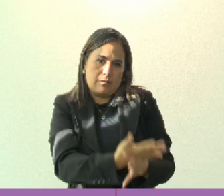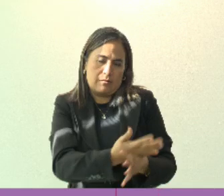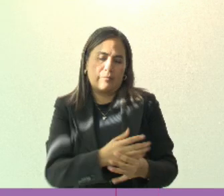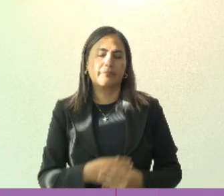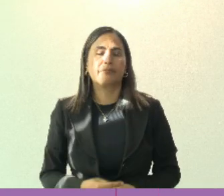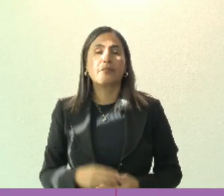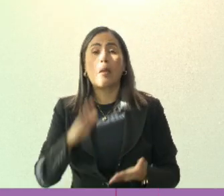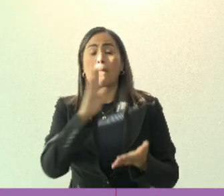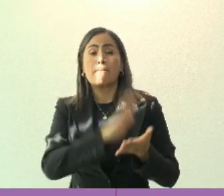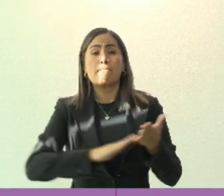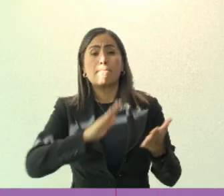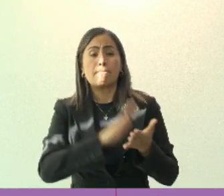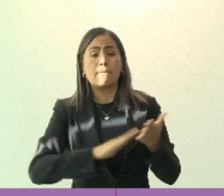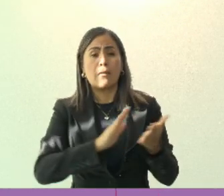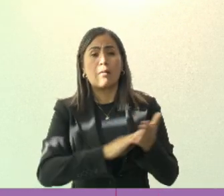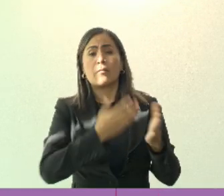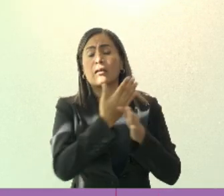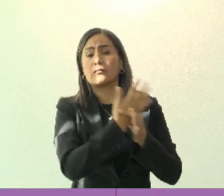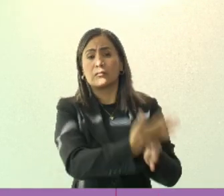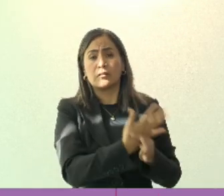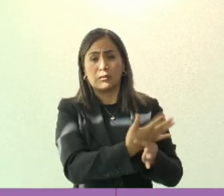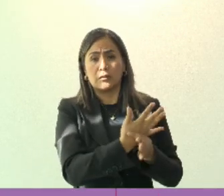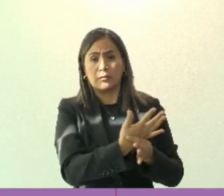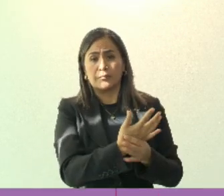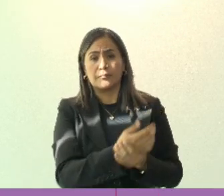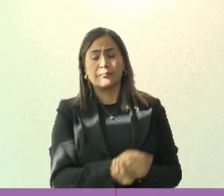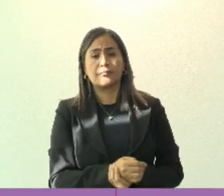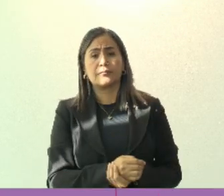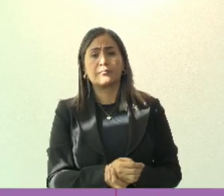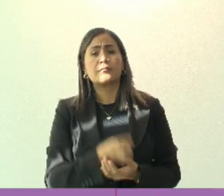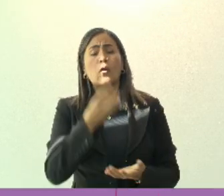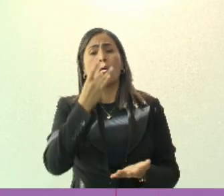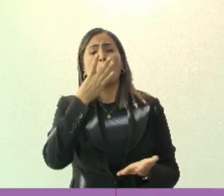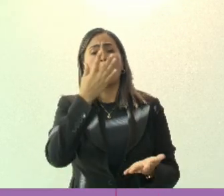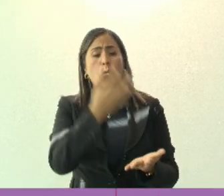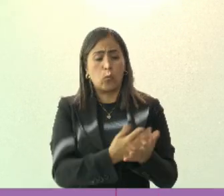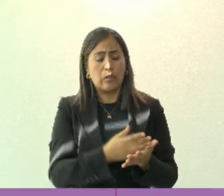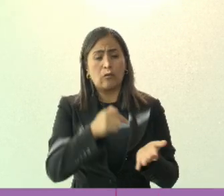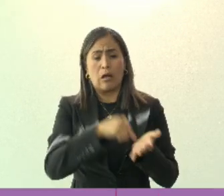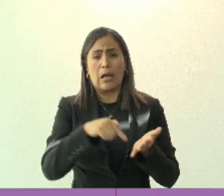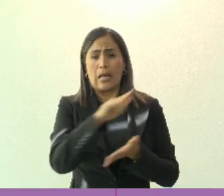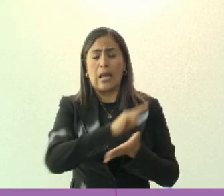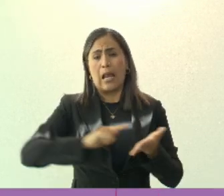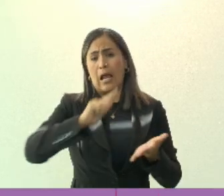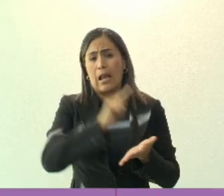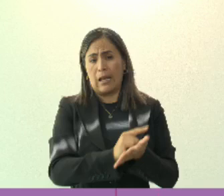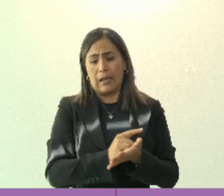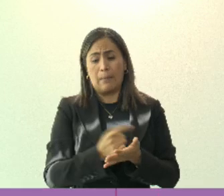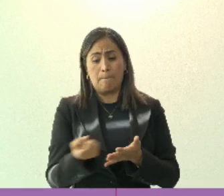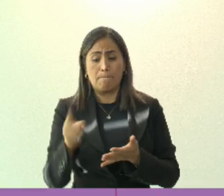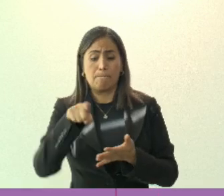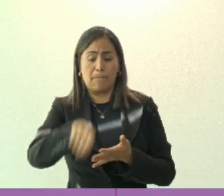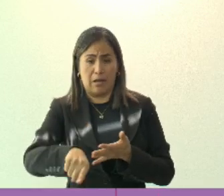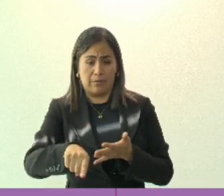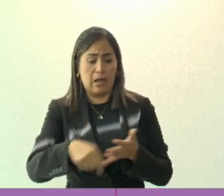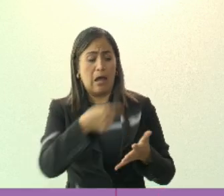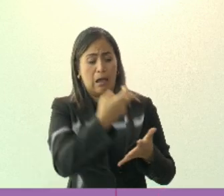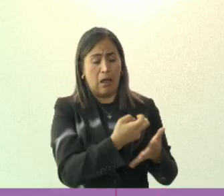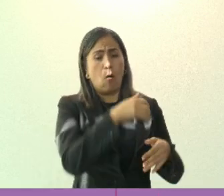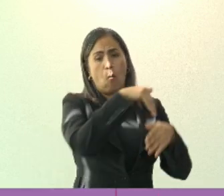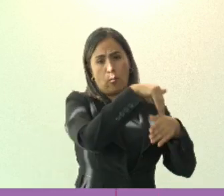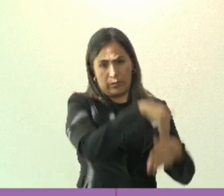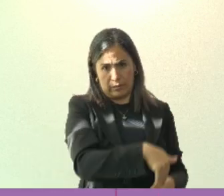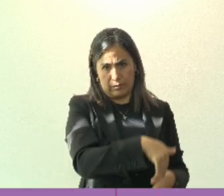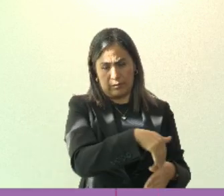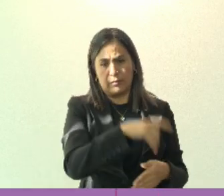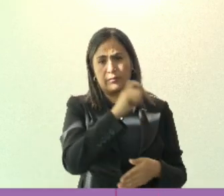documentos solo y únicamente atienden a un principio de legalidad, y ese principio de legalidad tiene que